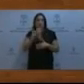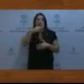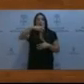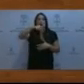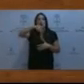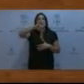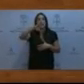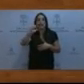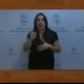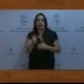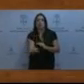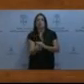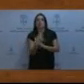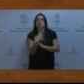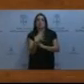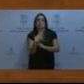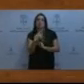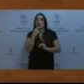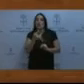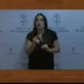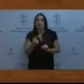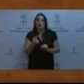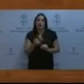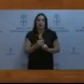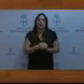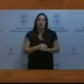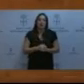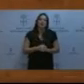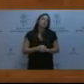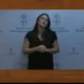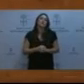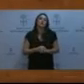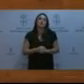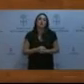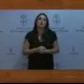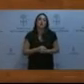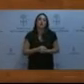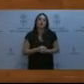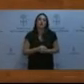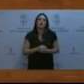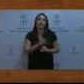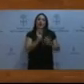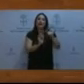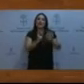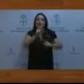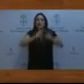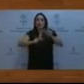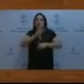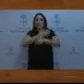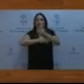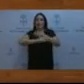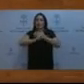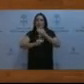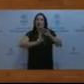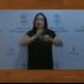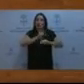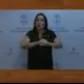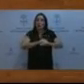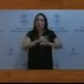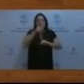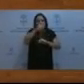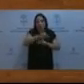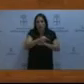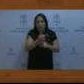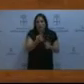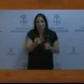siguiente correo. Siempre es favorable la ampliación y el obligado cumplimiento de las tasas de personas con discapacidad. Sería necesario